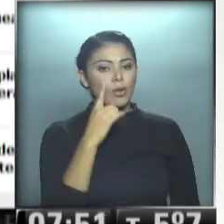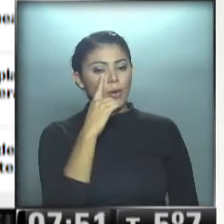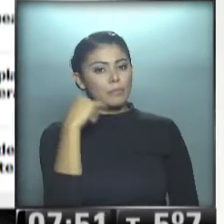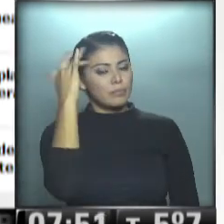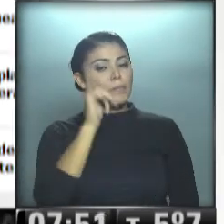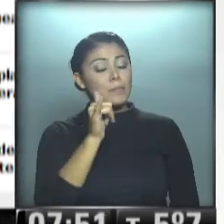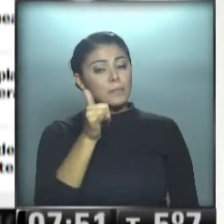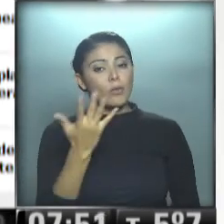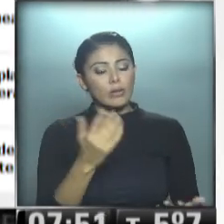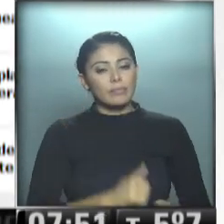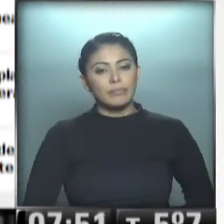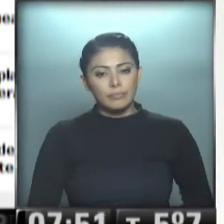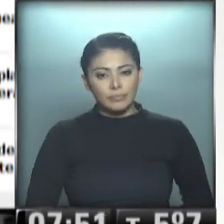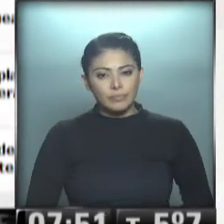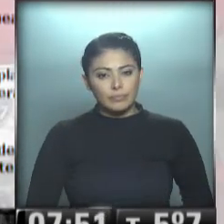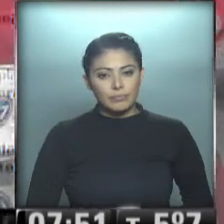Bueno.